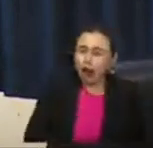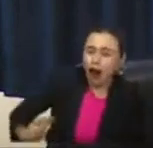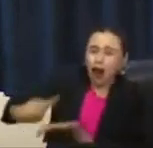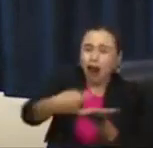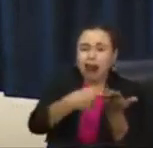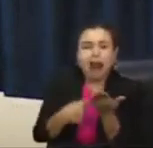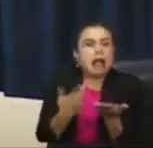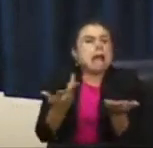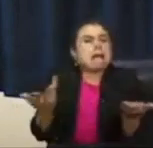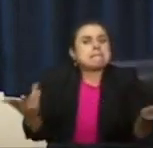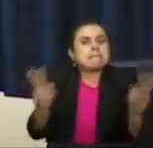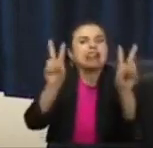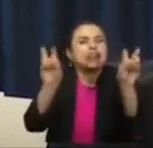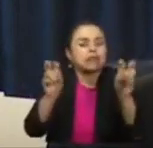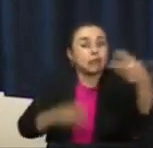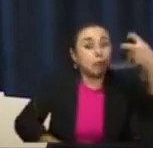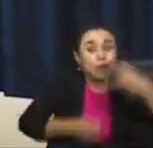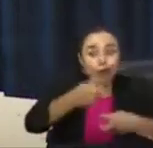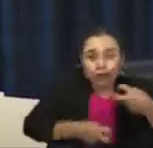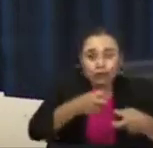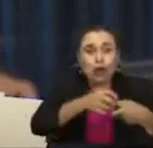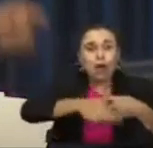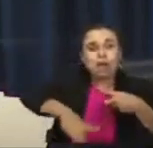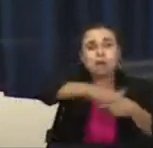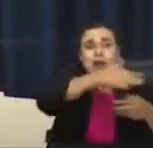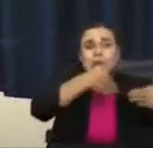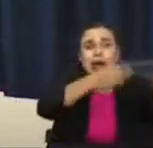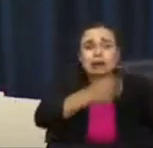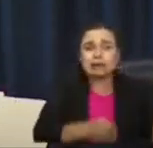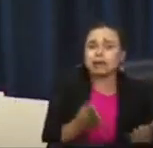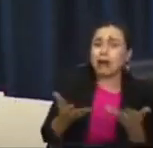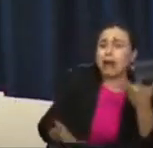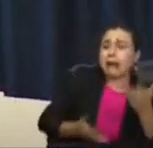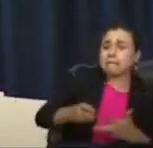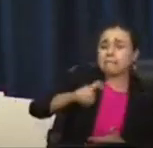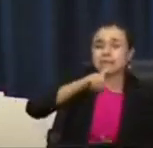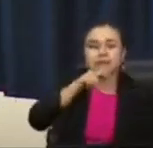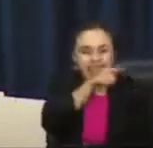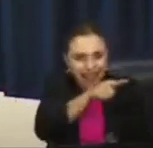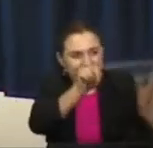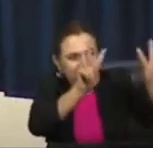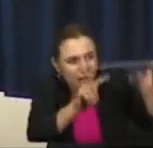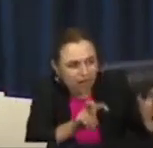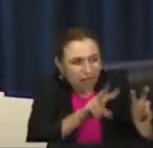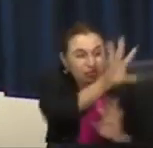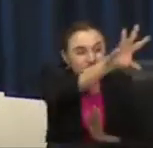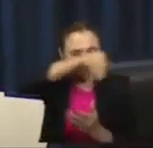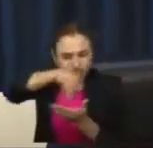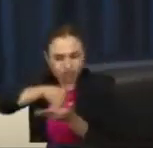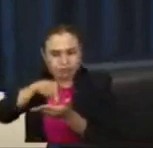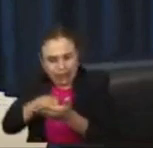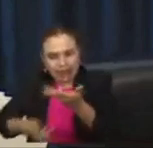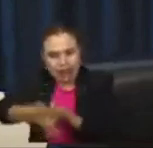que tiene este pueblo panameño y que son acumulados. Y en ese ánimo, utilizando la situación que nos